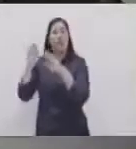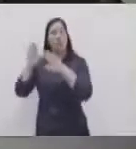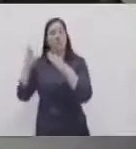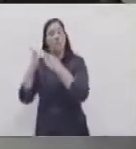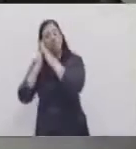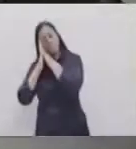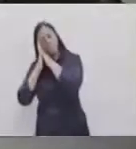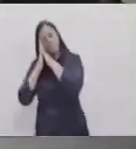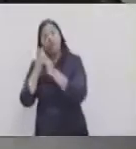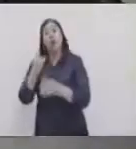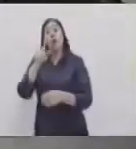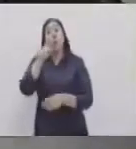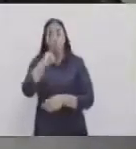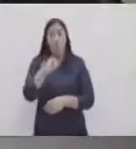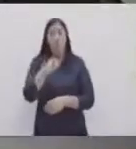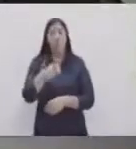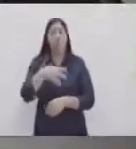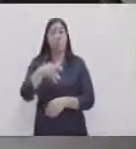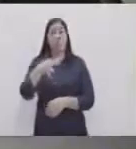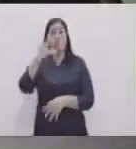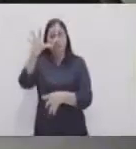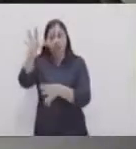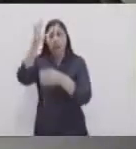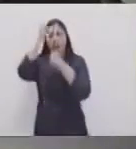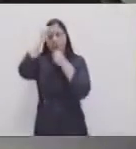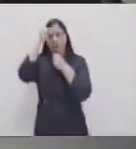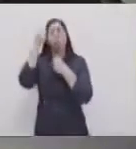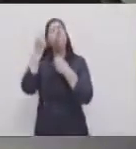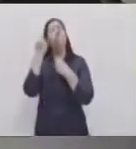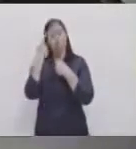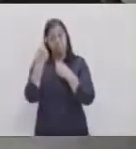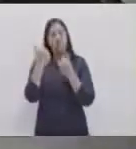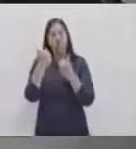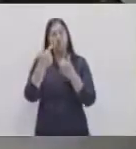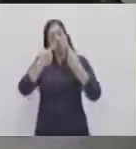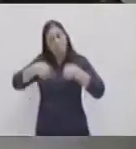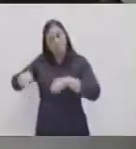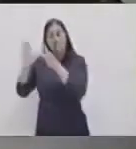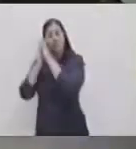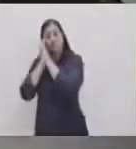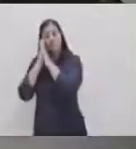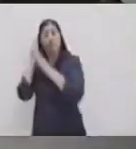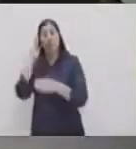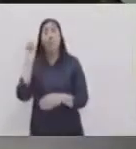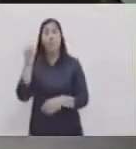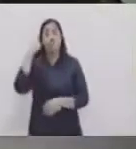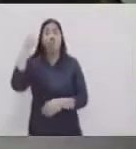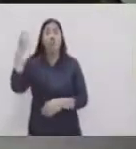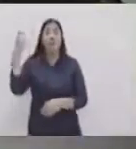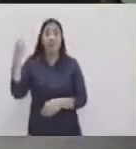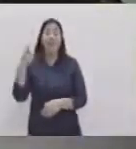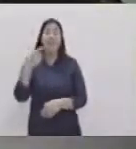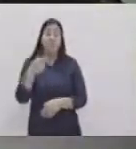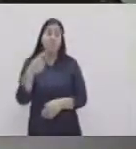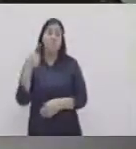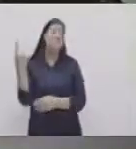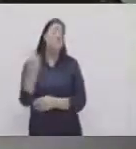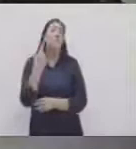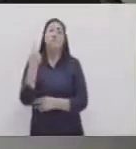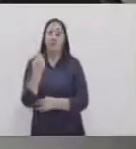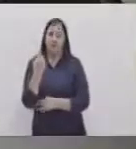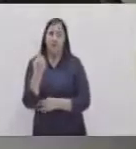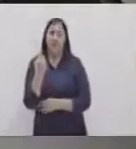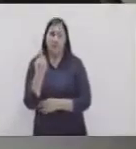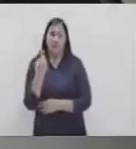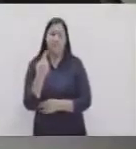hay que hacer obedecer, porque el sueño REM, el de los movimientos oculares, por eso estoy sacando todo esto a